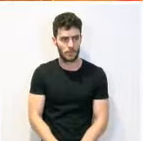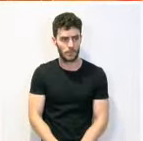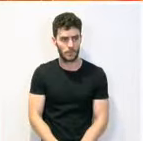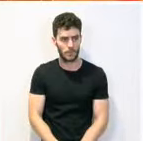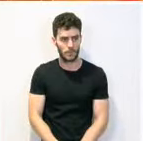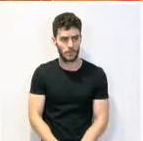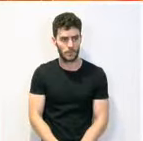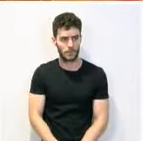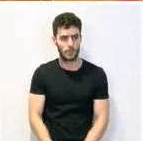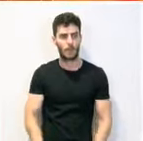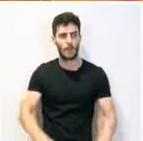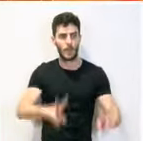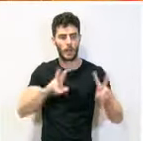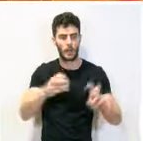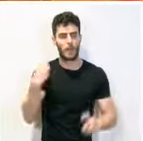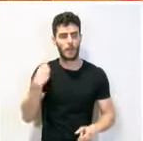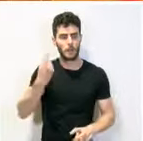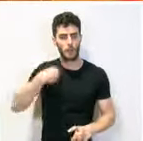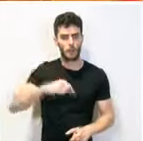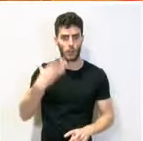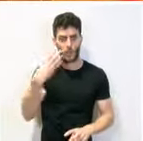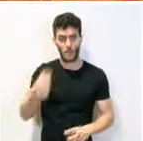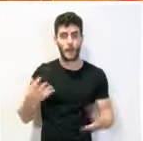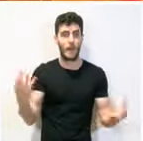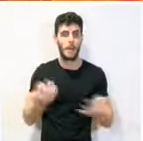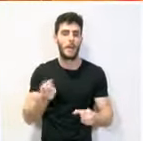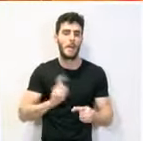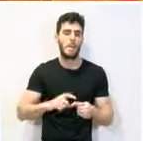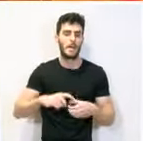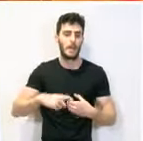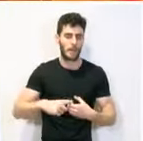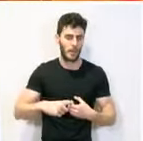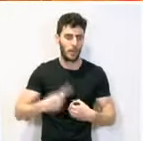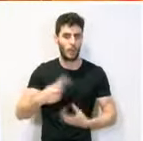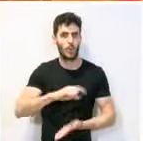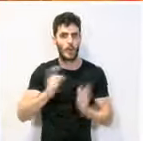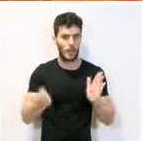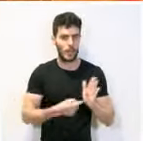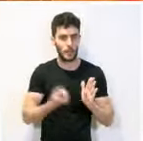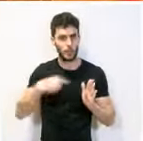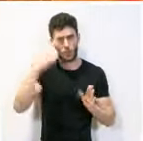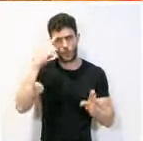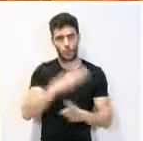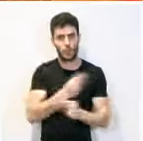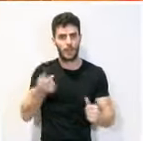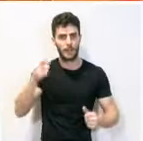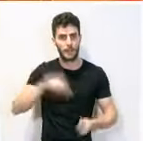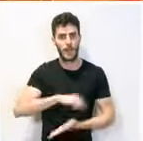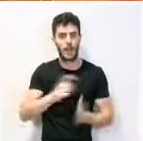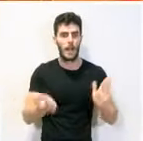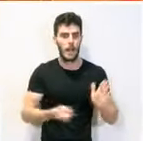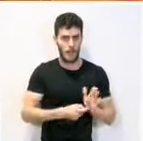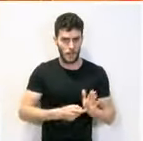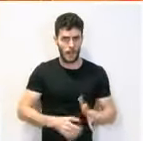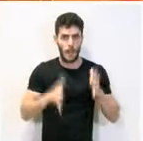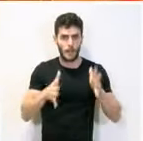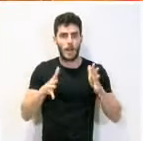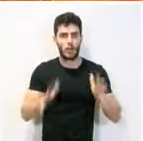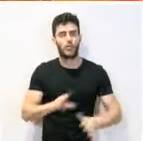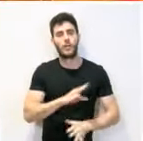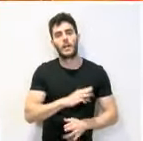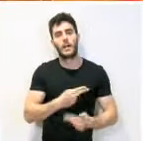es en el que deben entender ustedes la participación. Una ley que se les ha olvidado también, esa ley de las consultas